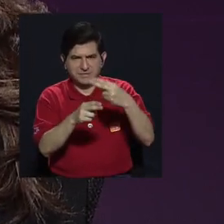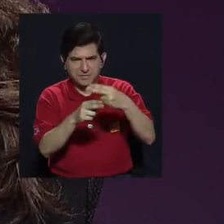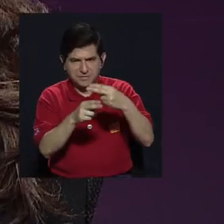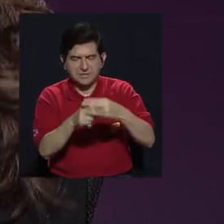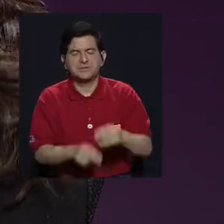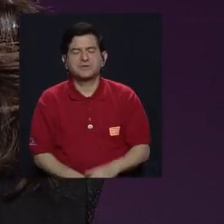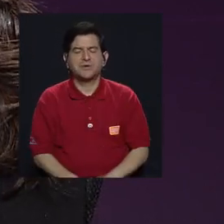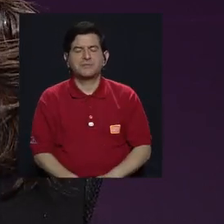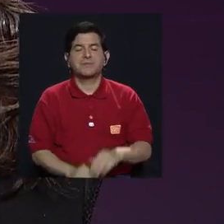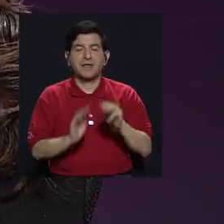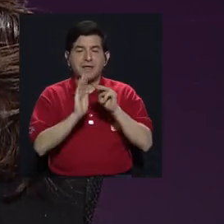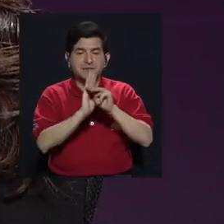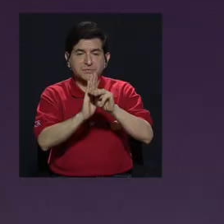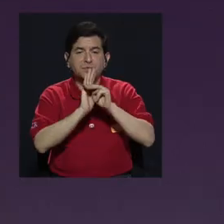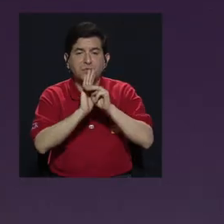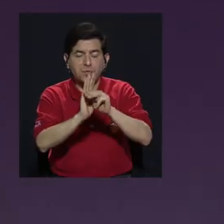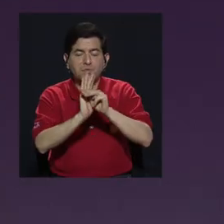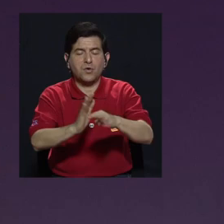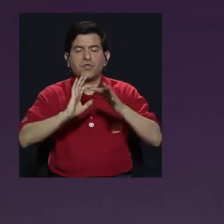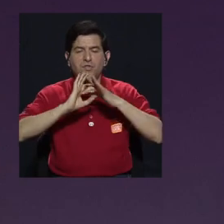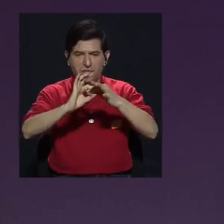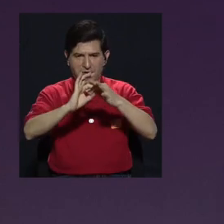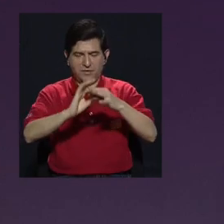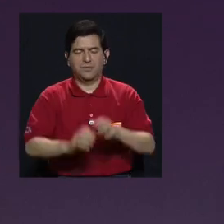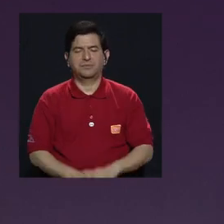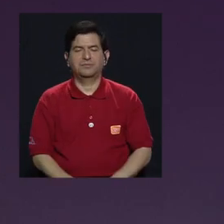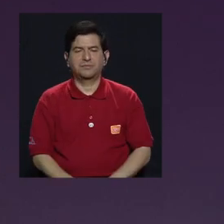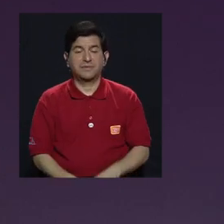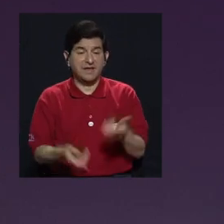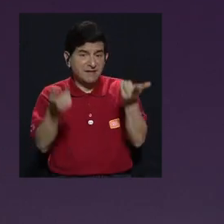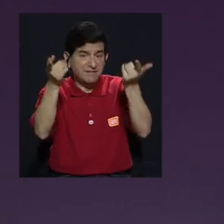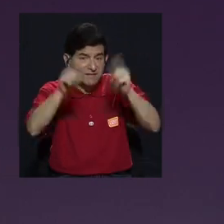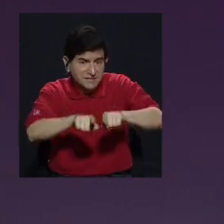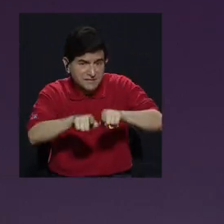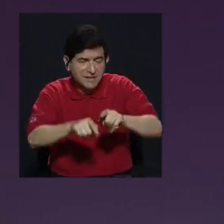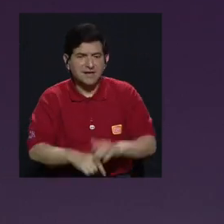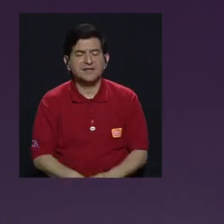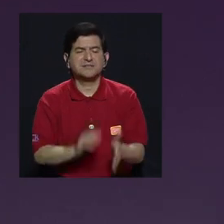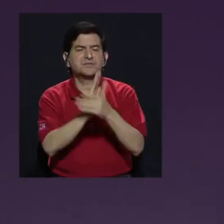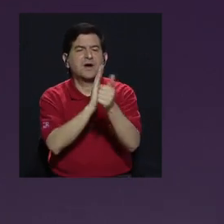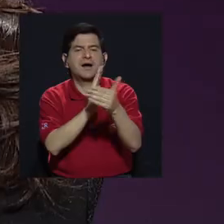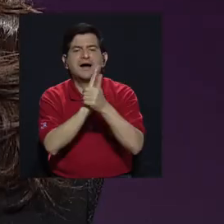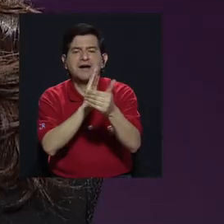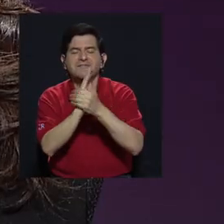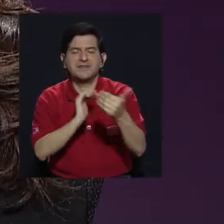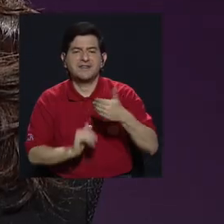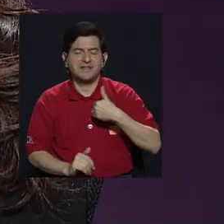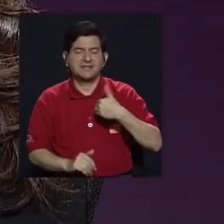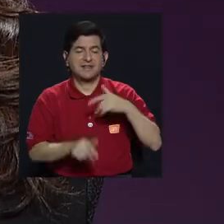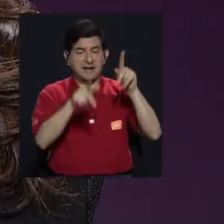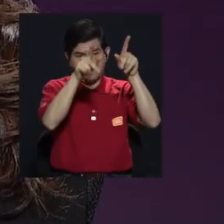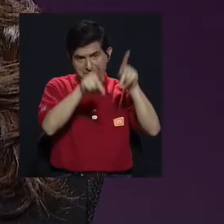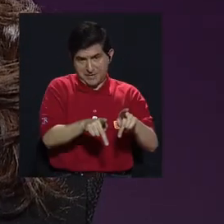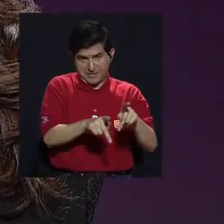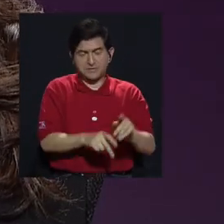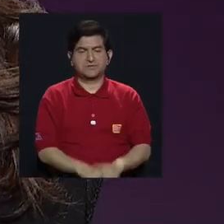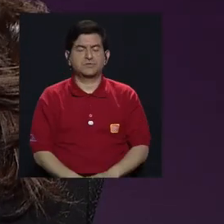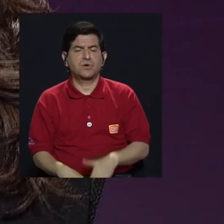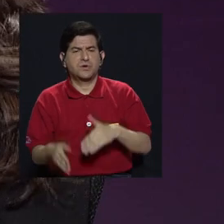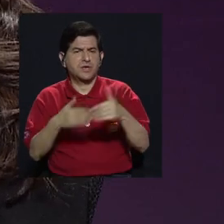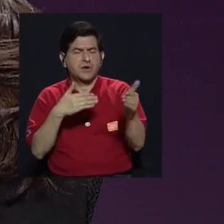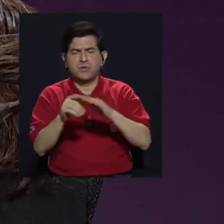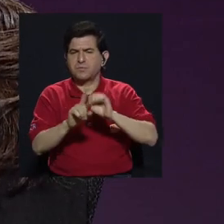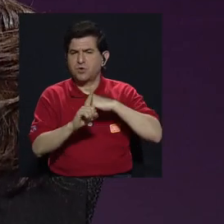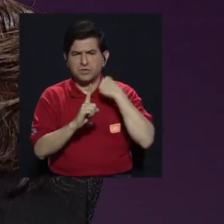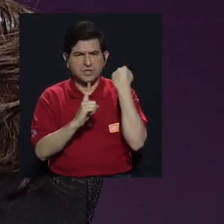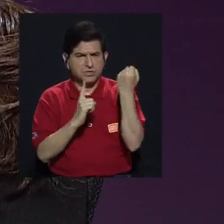denominados modelos relacionales. Específicamente el poliamor es esa capacidad que tiene el individuo, aunque